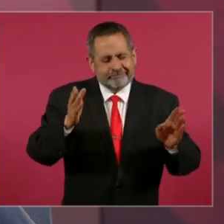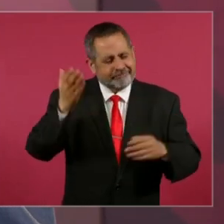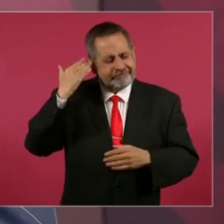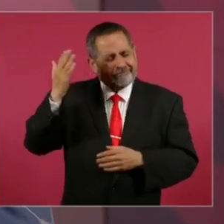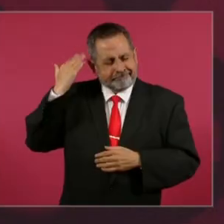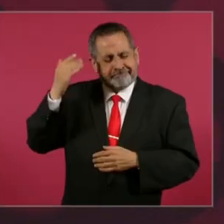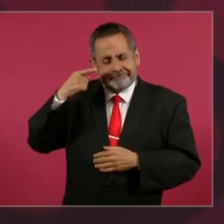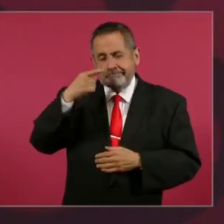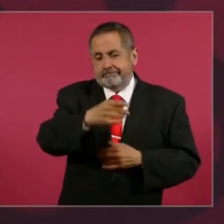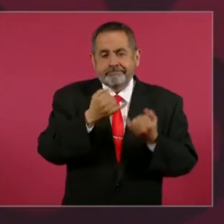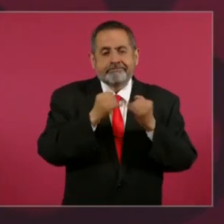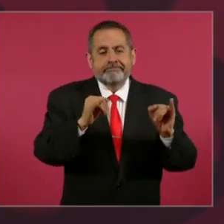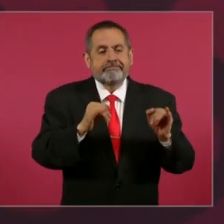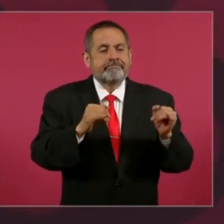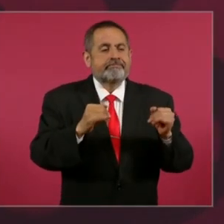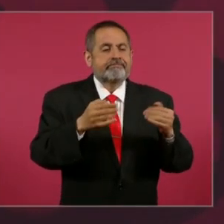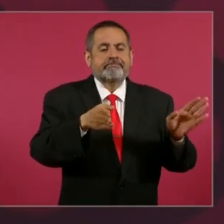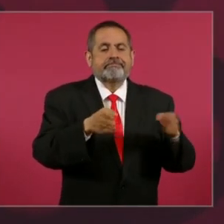en